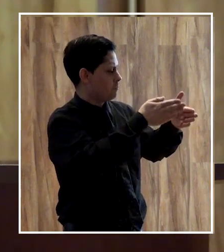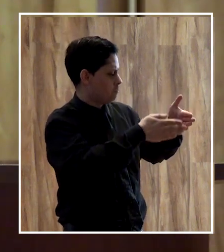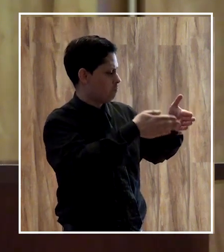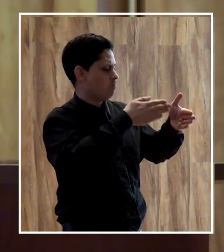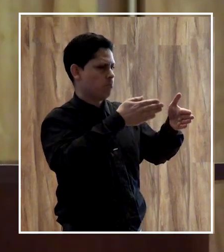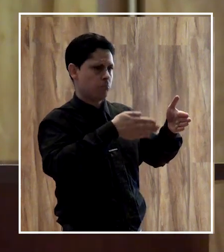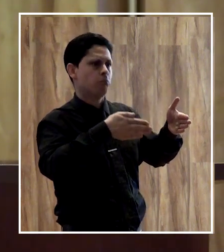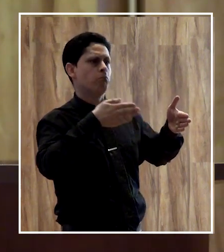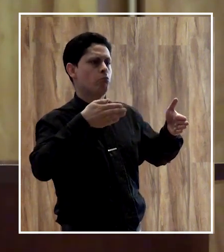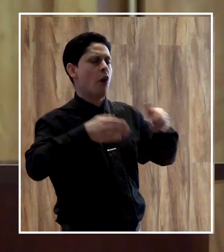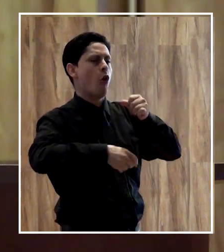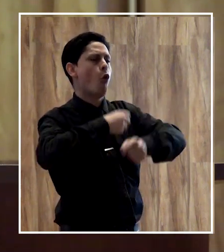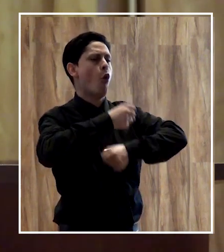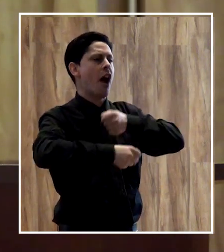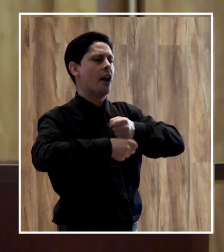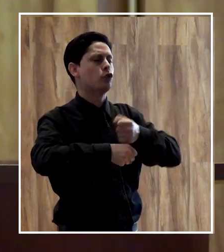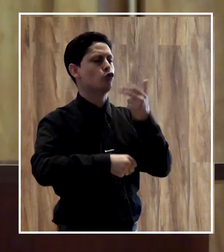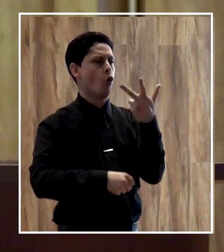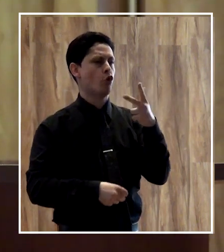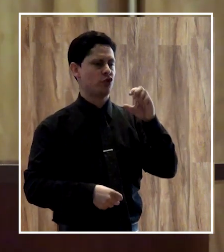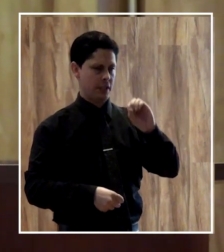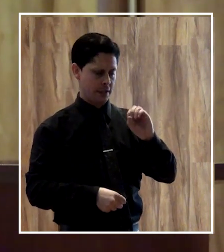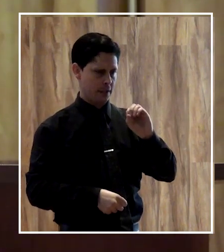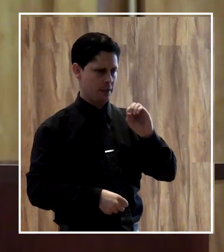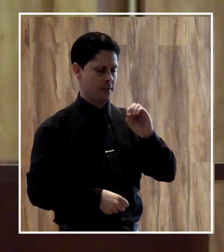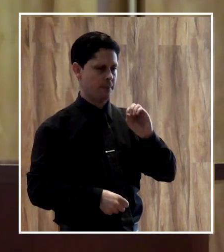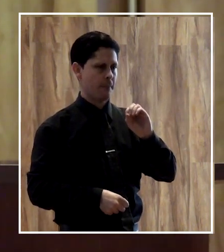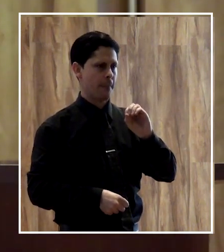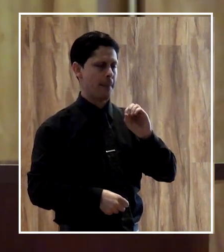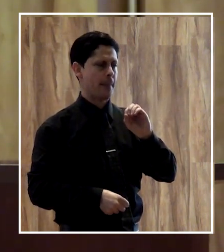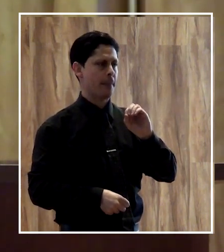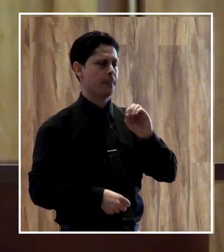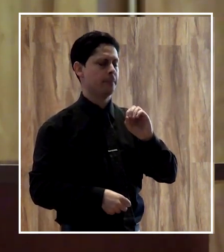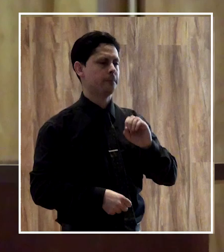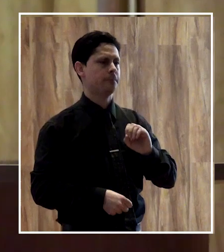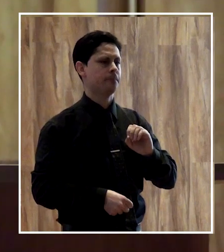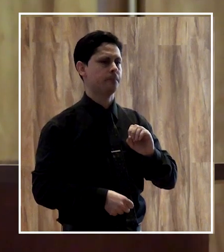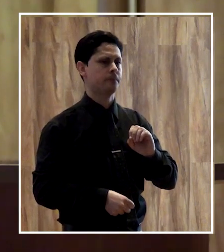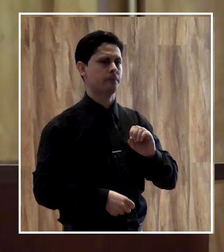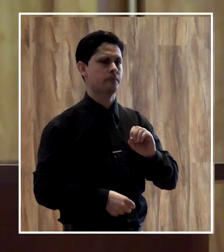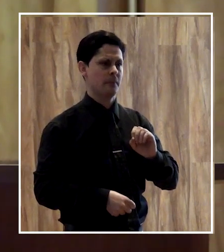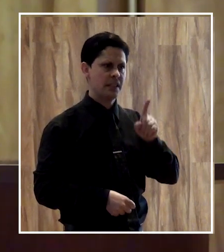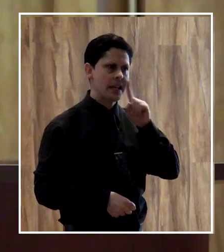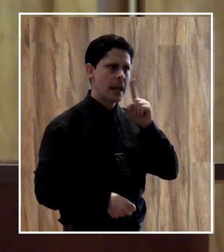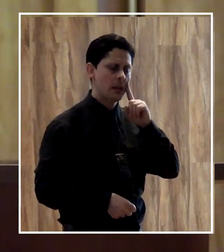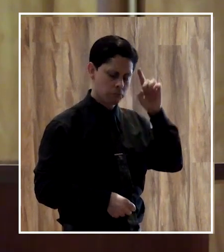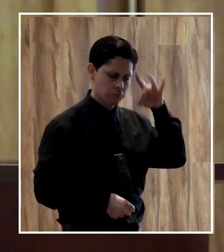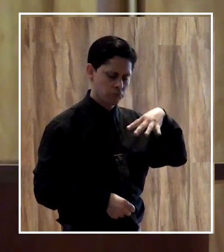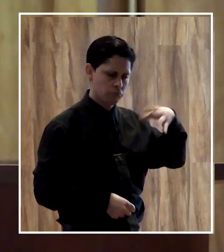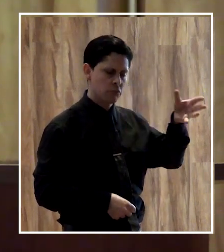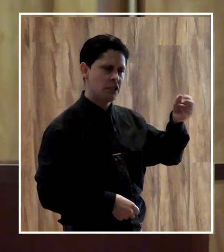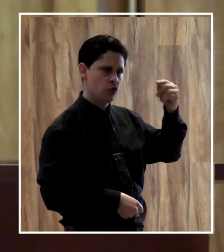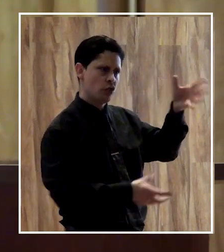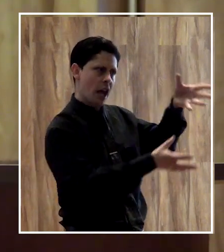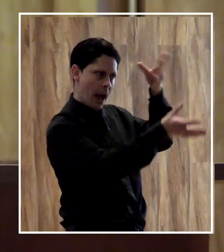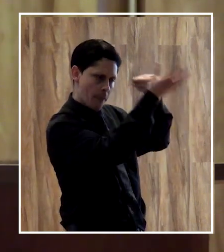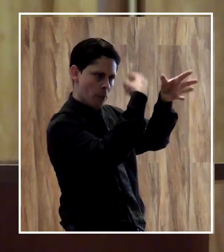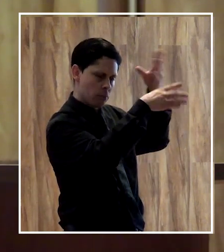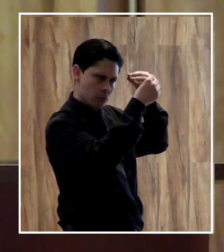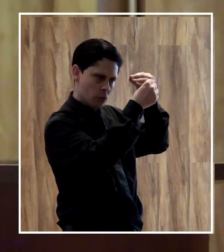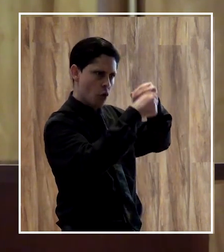el periodo de los años 80. Empecé, habiendo tenido la formación